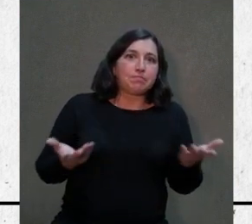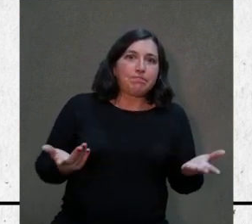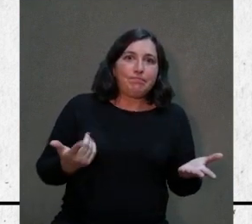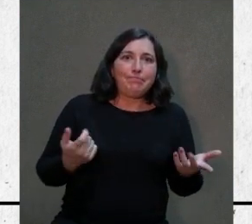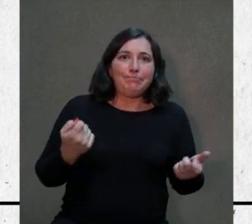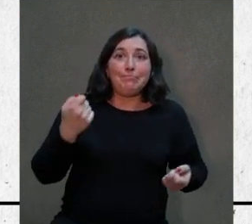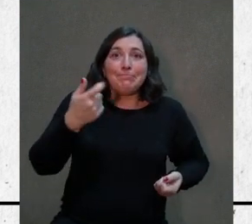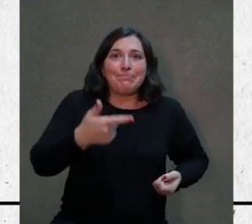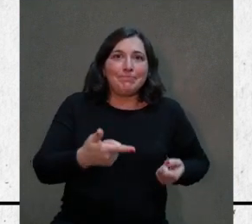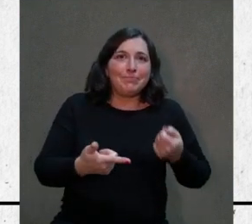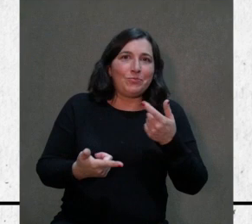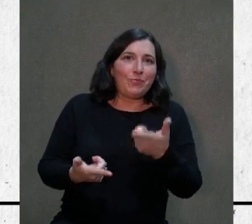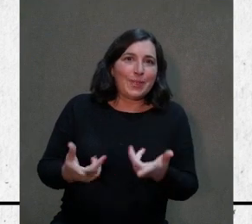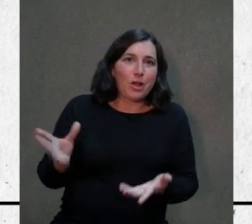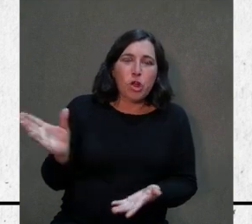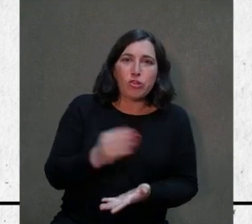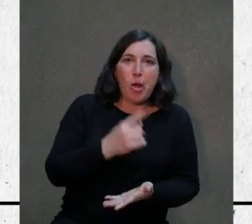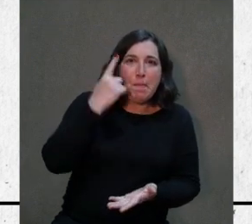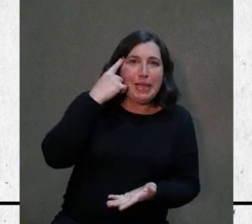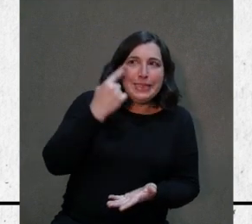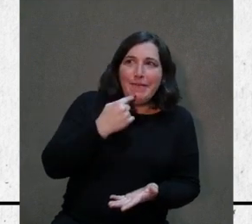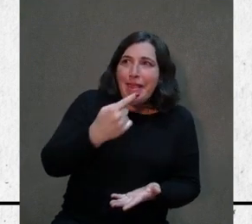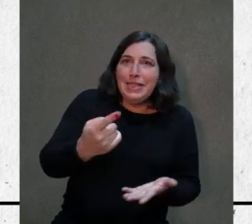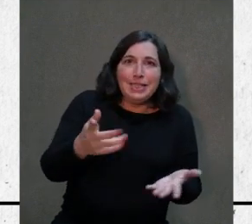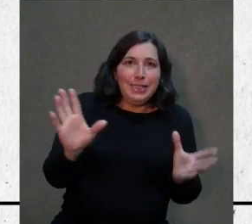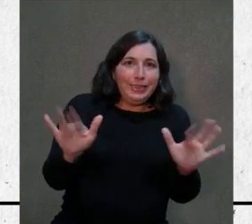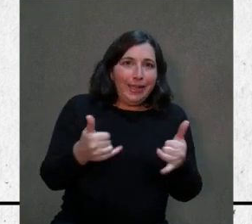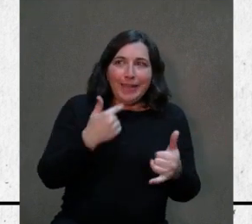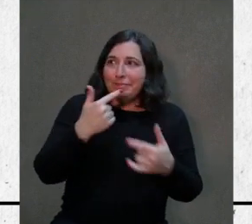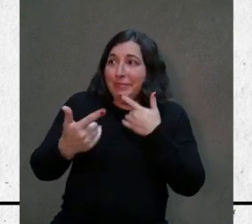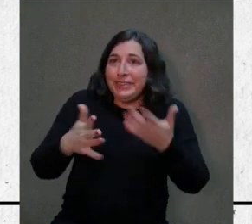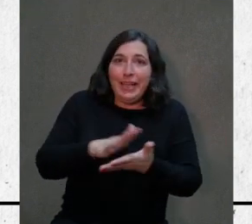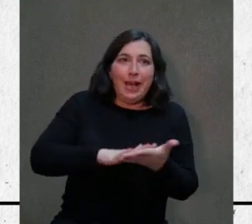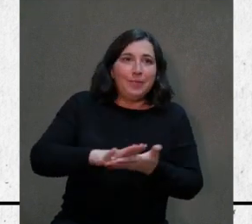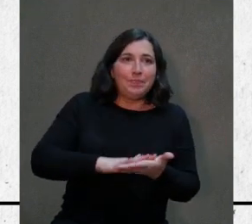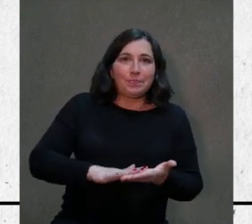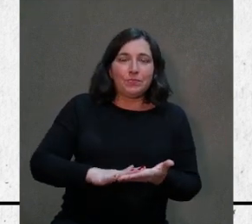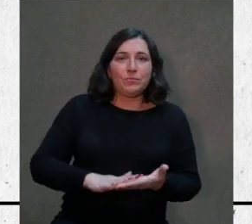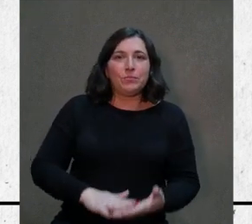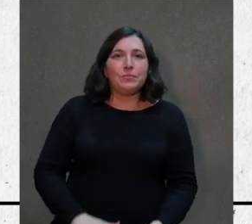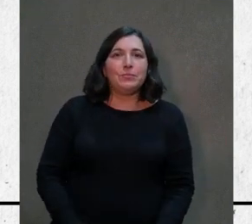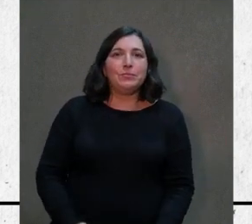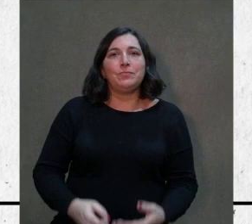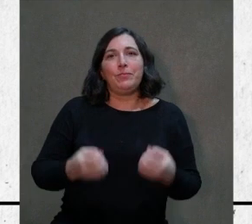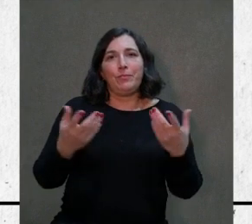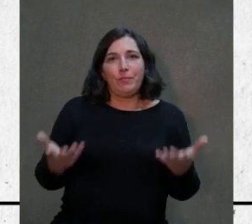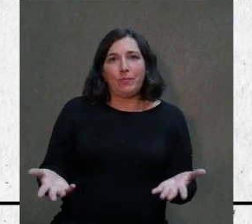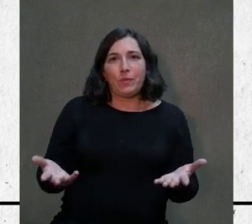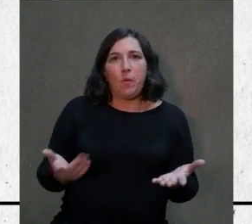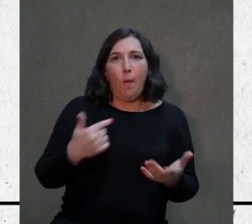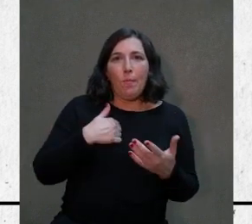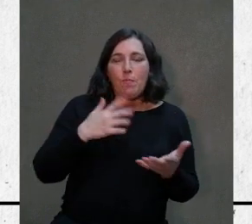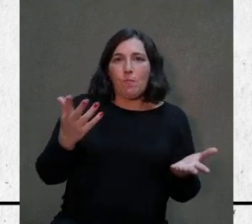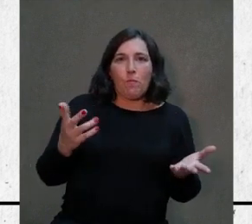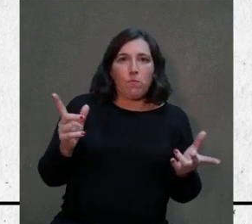Bueno, me han dejado un poco sin palabras porque han dicho todo lo que pensaba decir, no me dejaron nada.